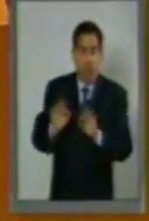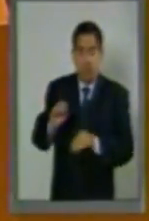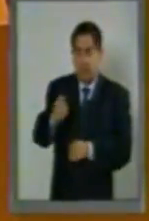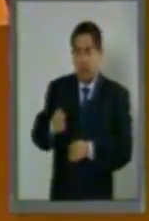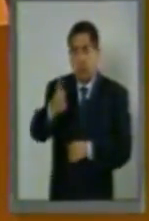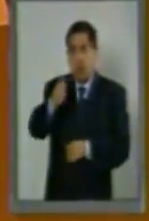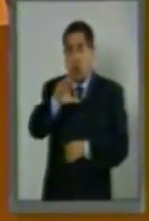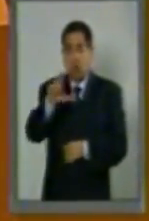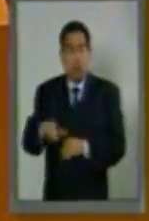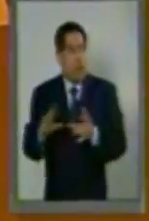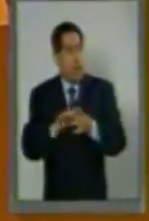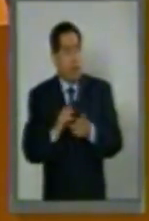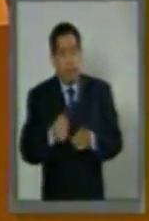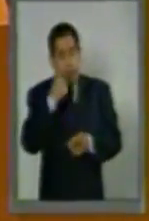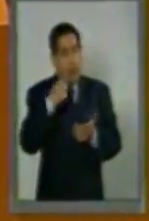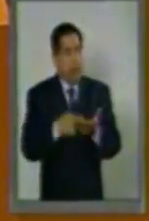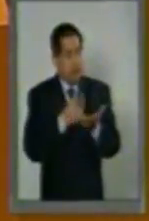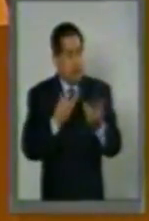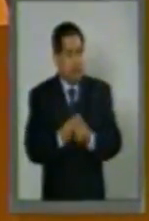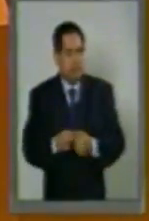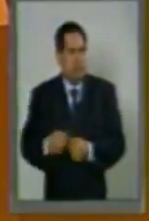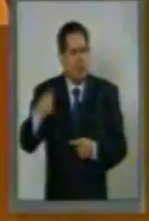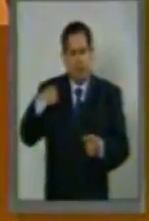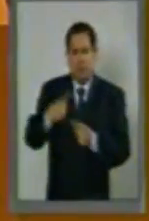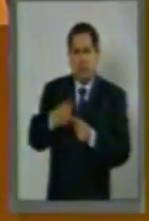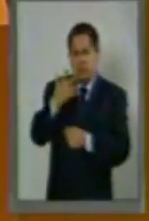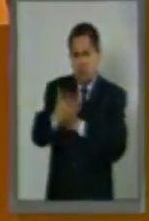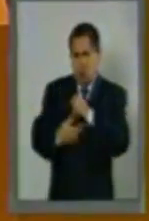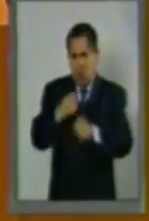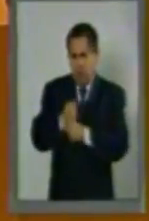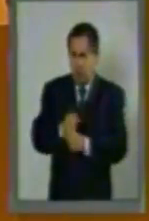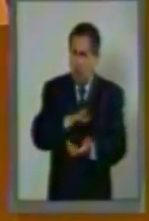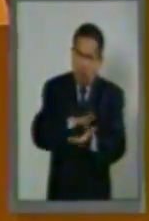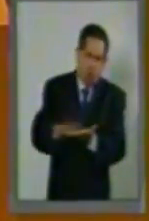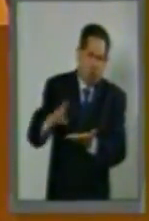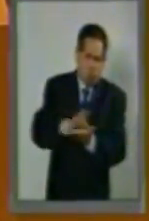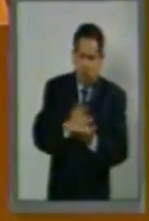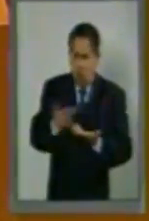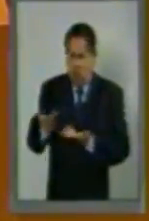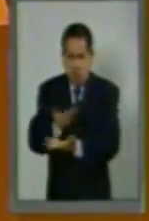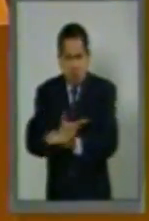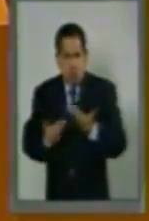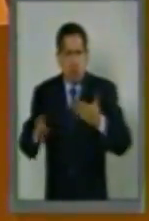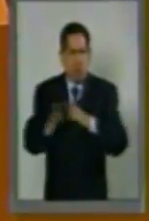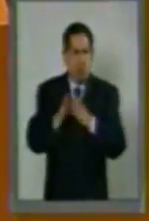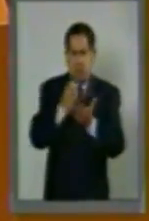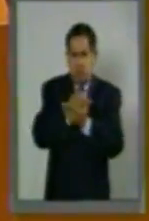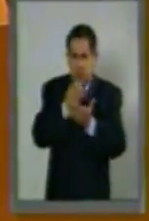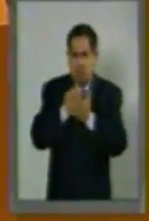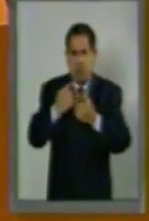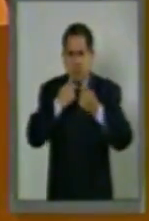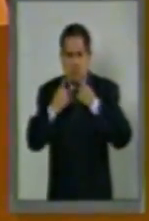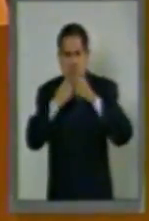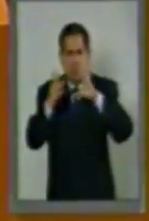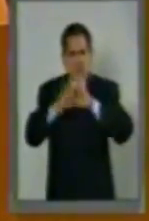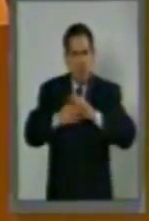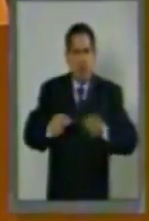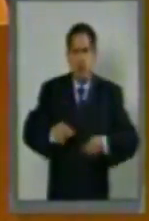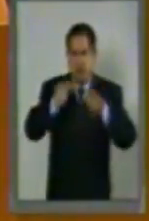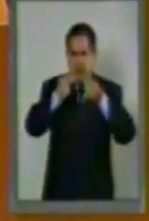Rica. En los últimos 5 años se ha promovido la cooperación bilateral en materia económica,